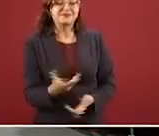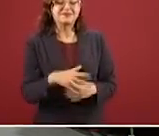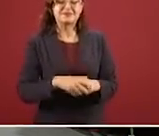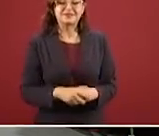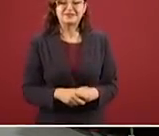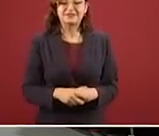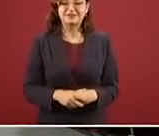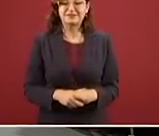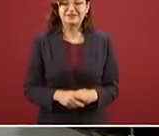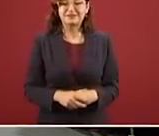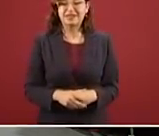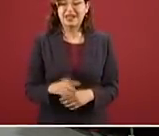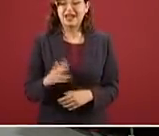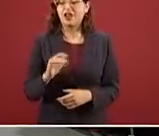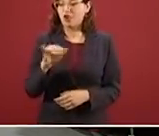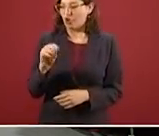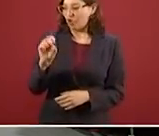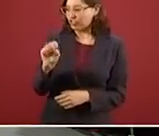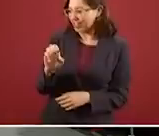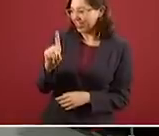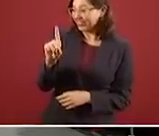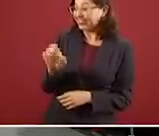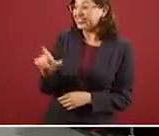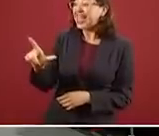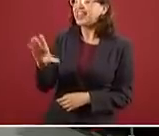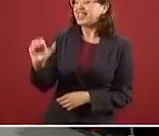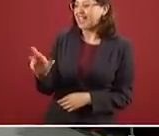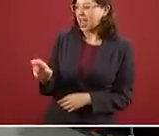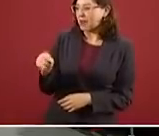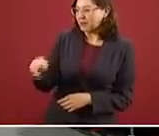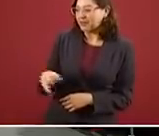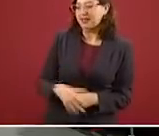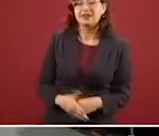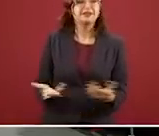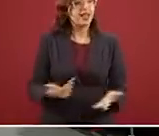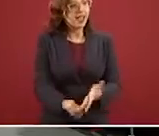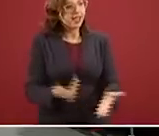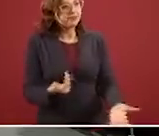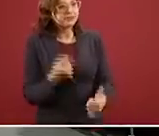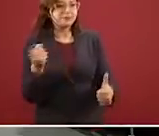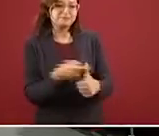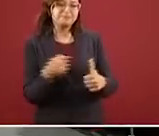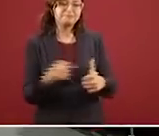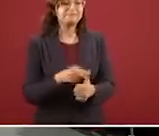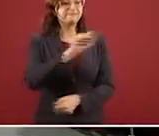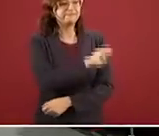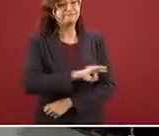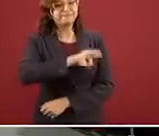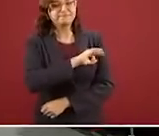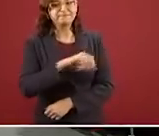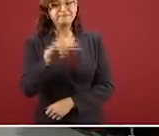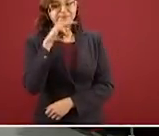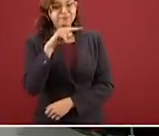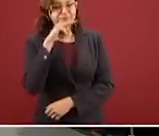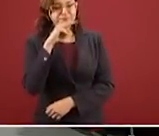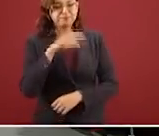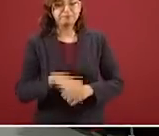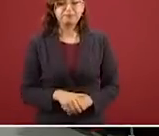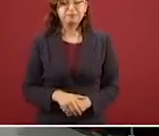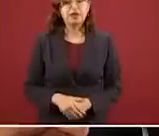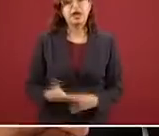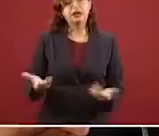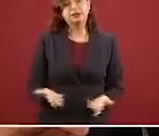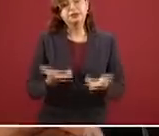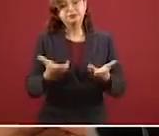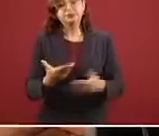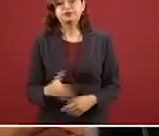Ramírez. Sí, José del Carmen. Sí, antes que nada, desearle una feliz Navidad, presidente. La directora general de Conagua, la